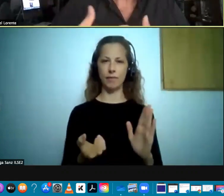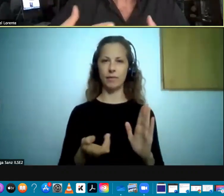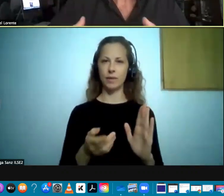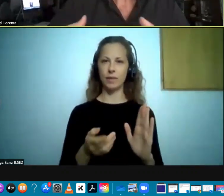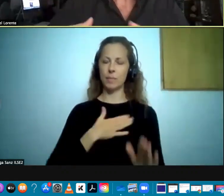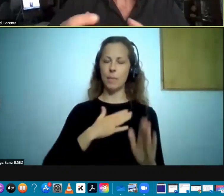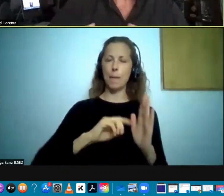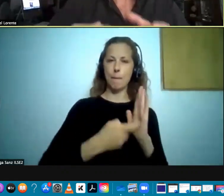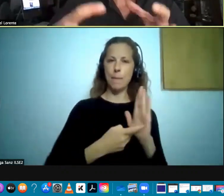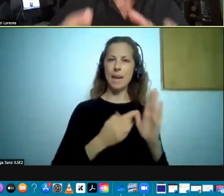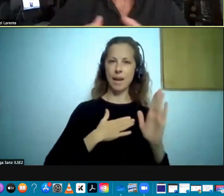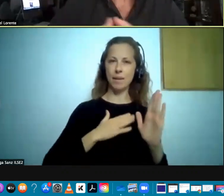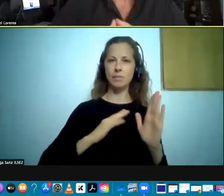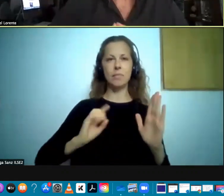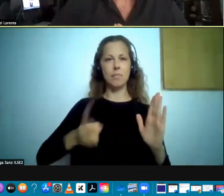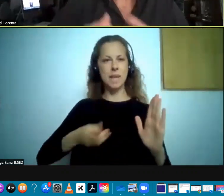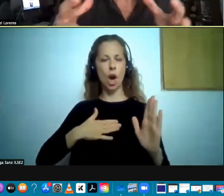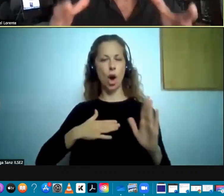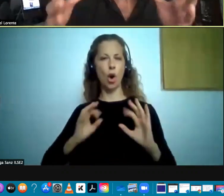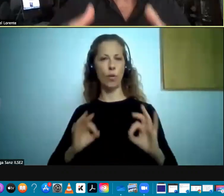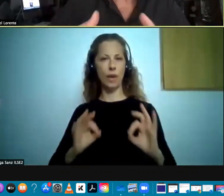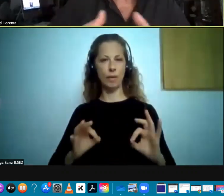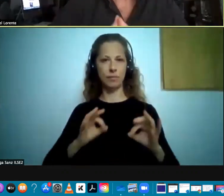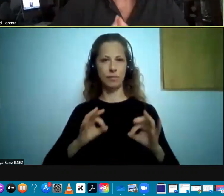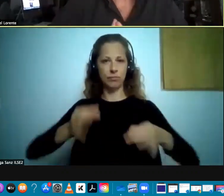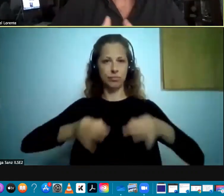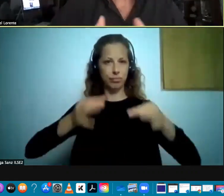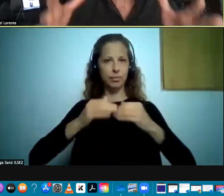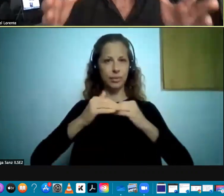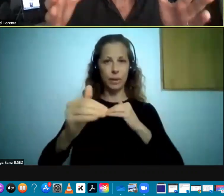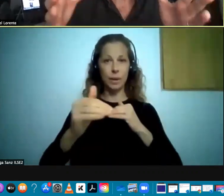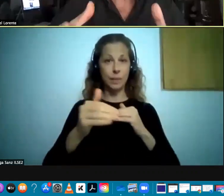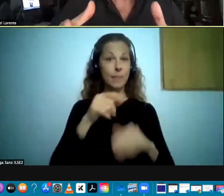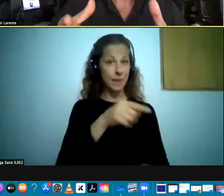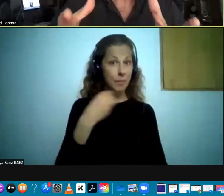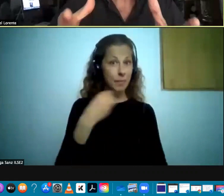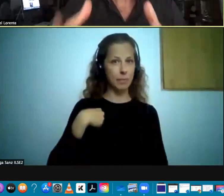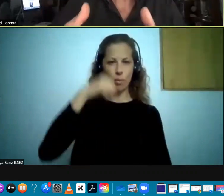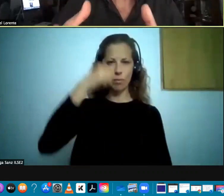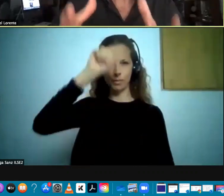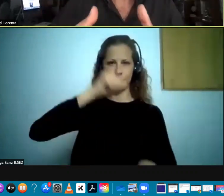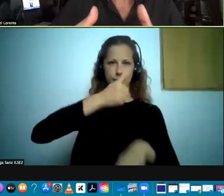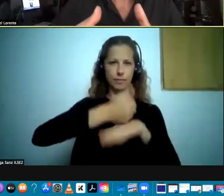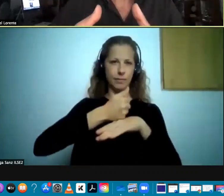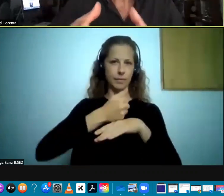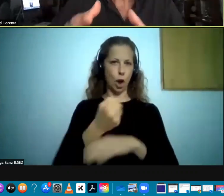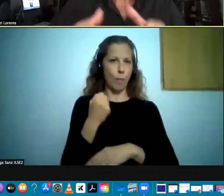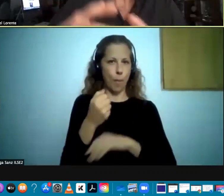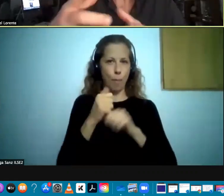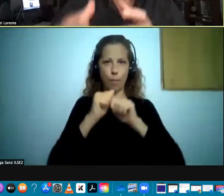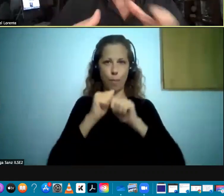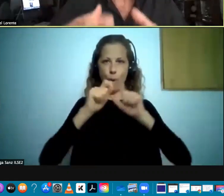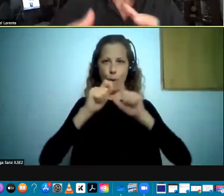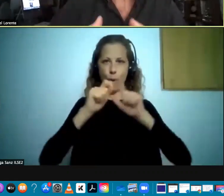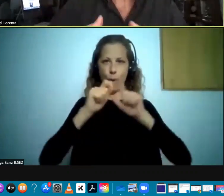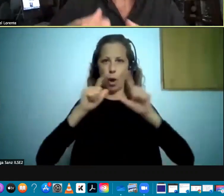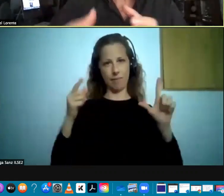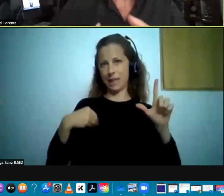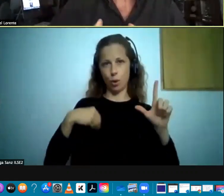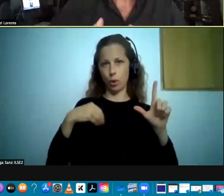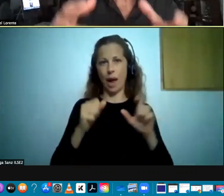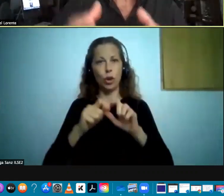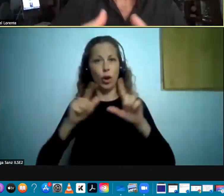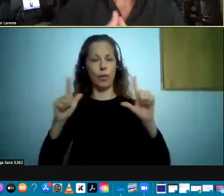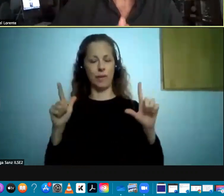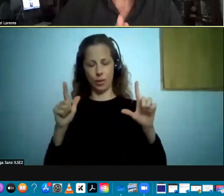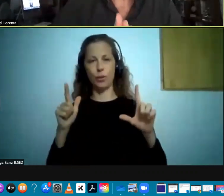orden. Entonces, todo eso refuerza toda la construcción patriarcal, toda la construcción androcéntrica y el uso de la violencia